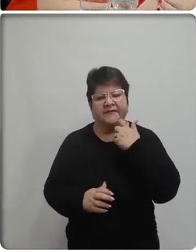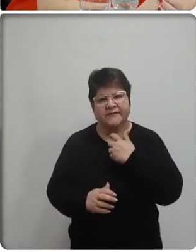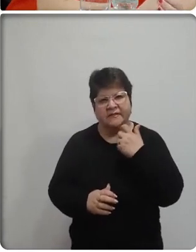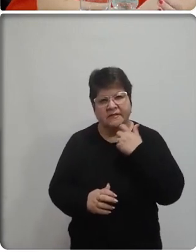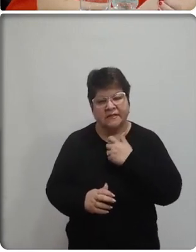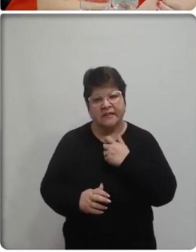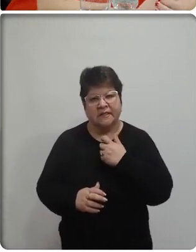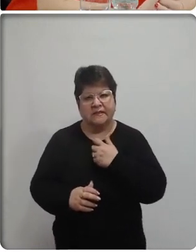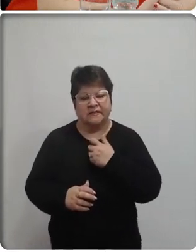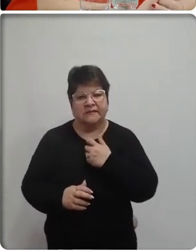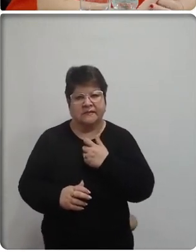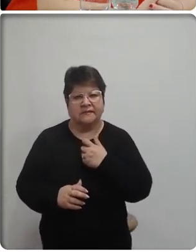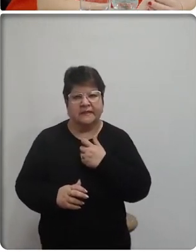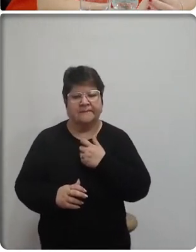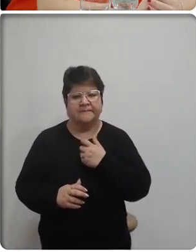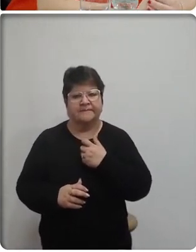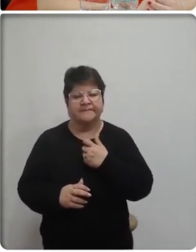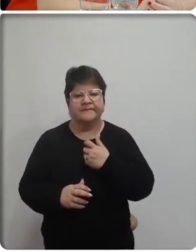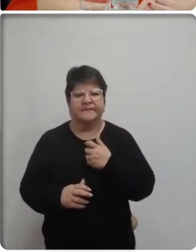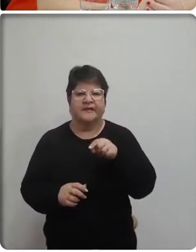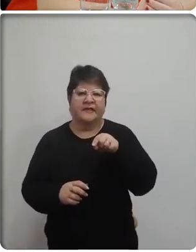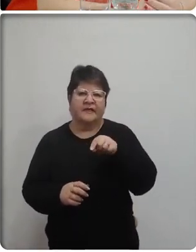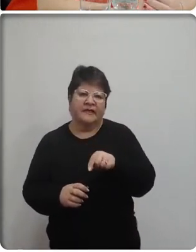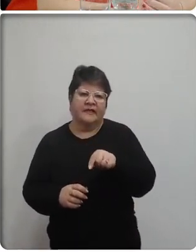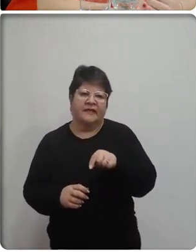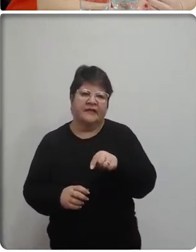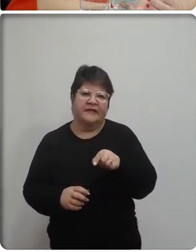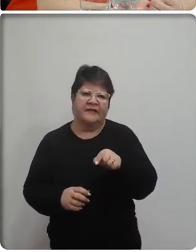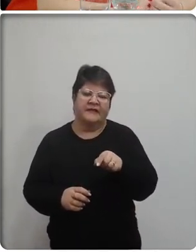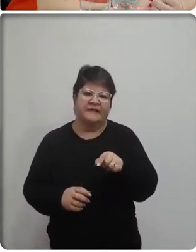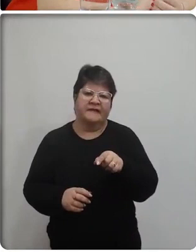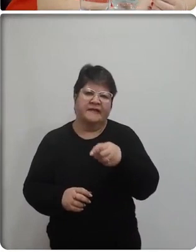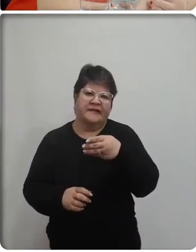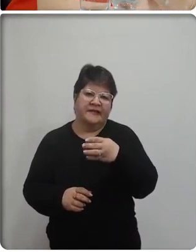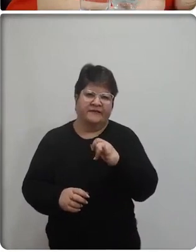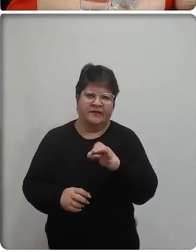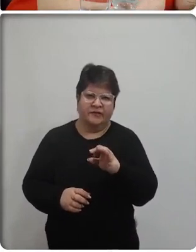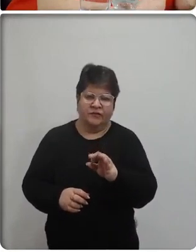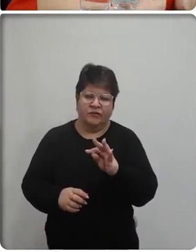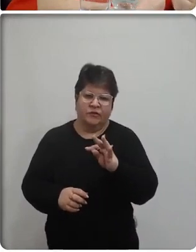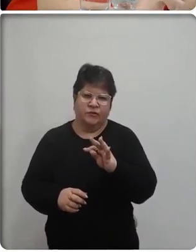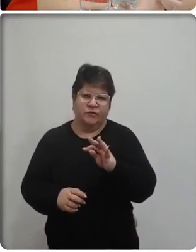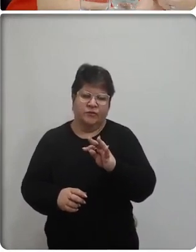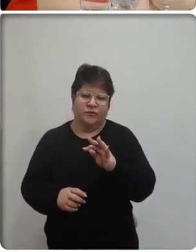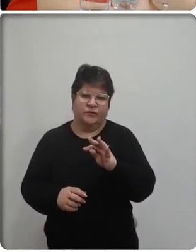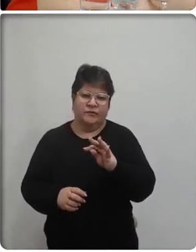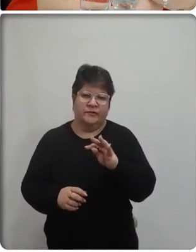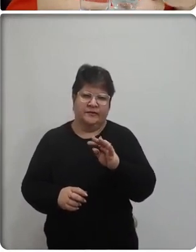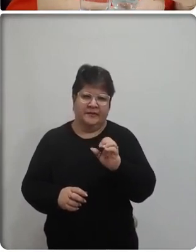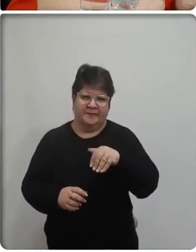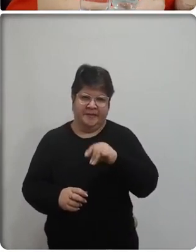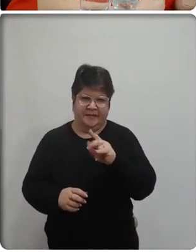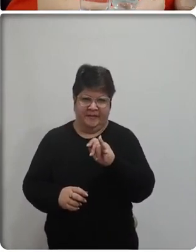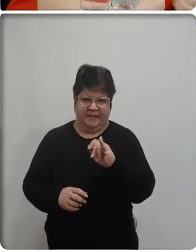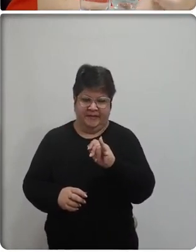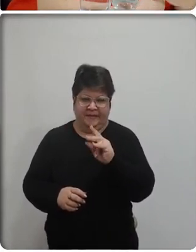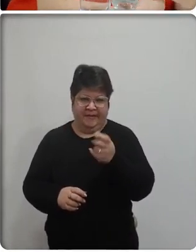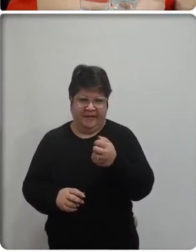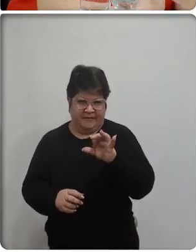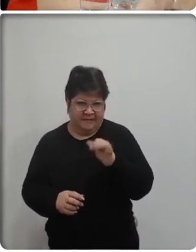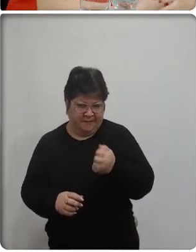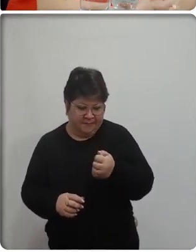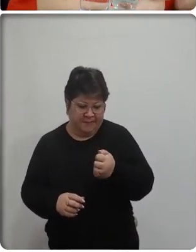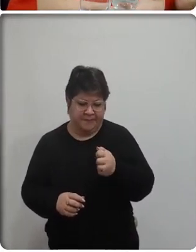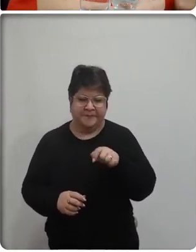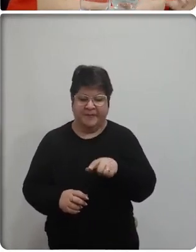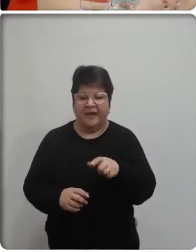que es algo nuevo, que implica seguramente la compra de algún reactivo que hoy por hoy no manejamos, tal vez algún